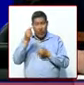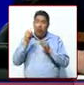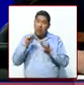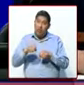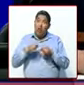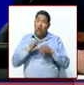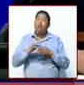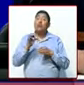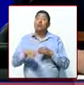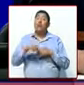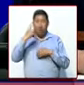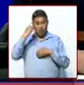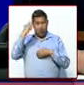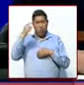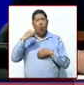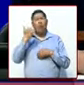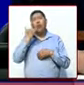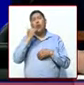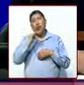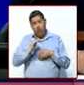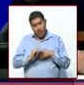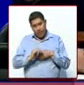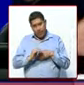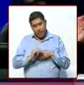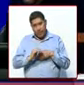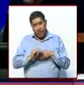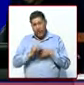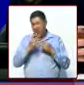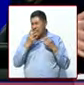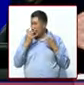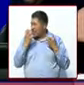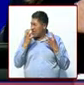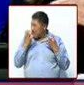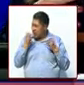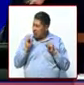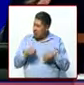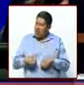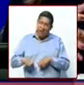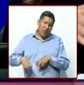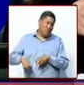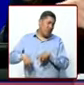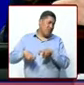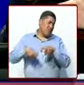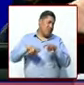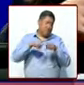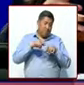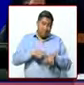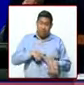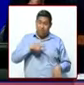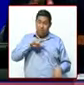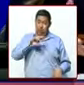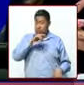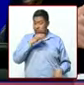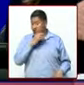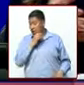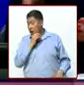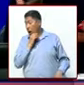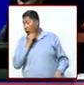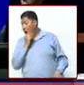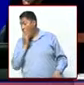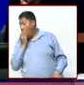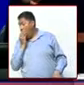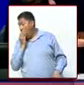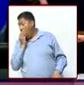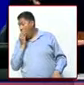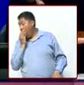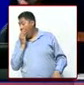poder cumplir este sueño a otro niño que realmente soñaba con poder volar, poder ver su ciudad, poder viajar a